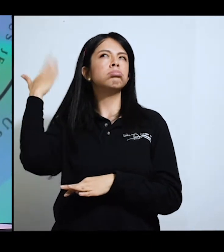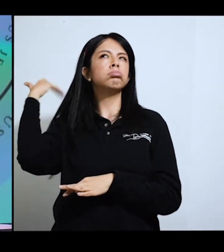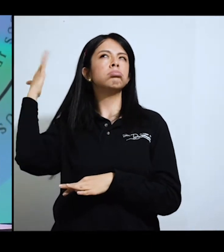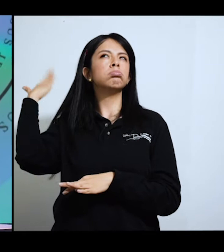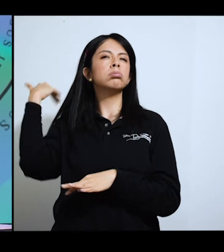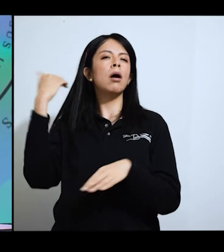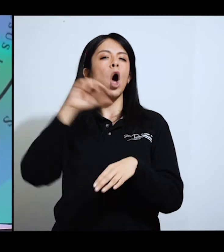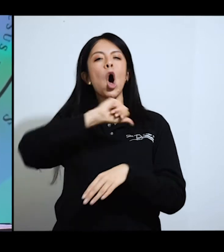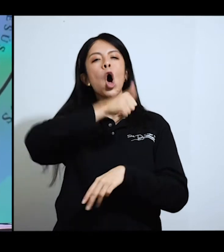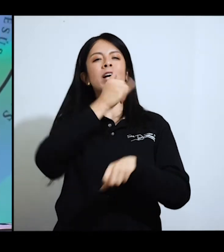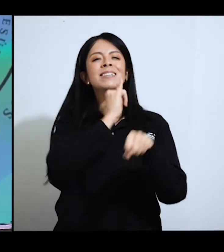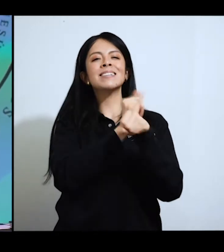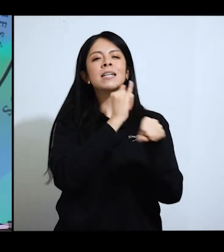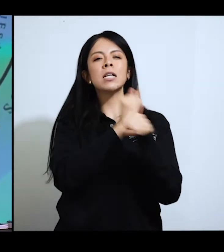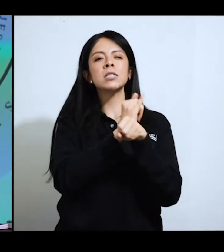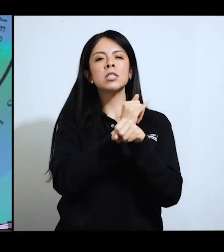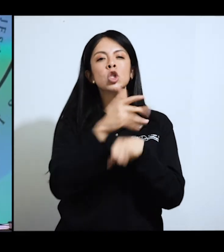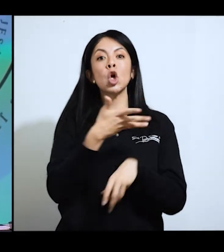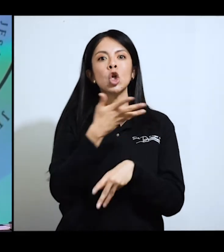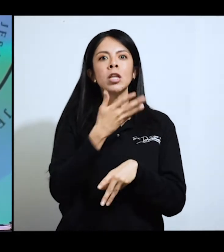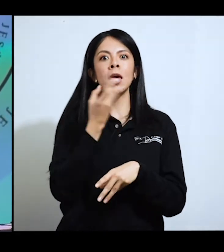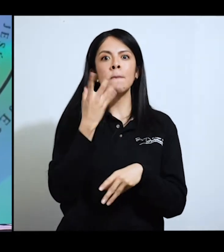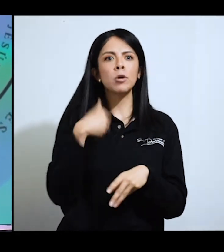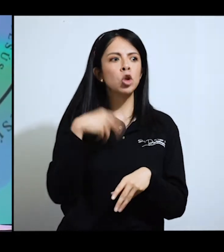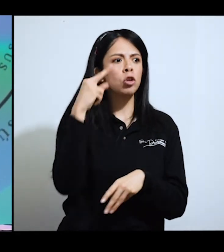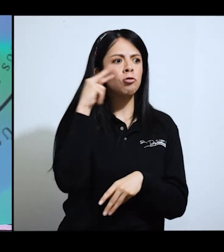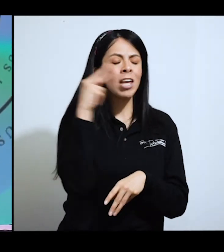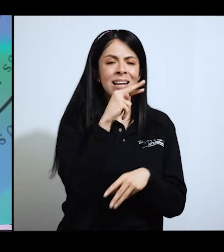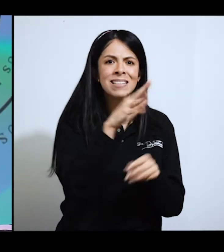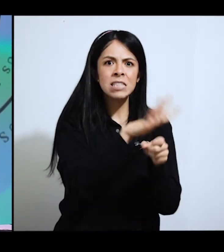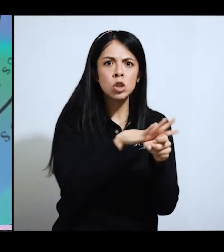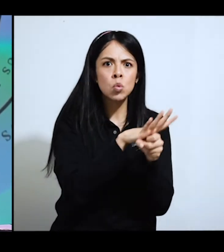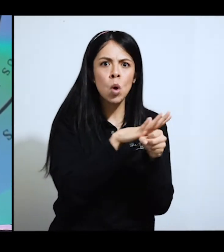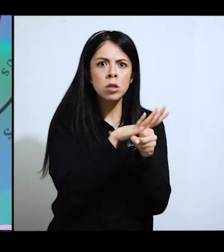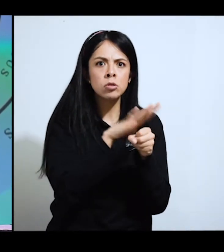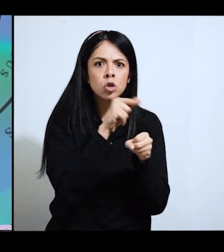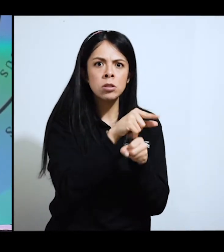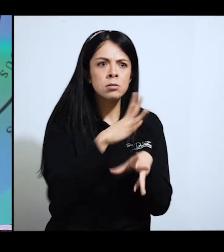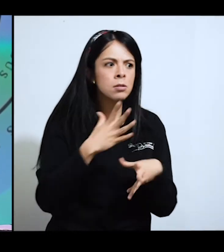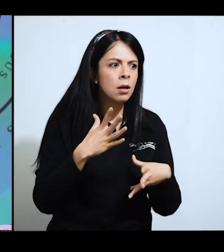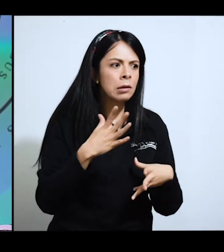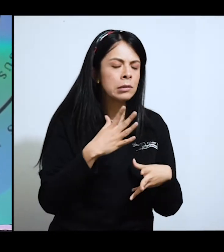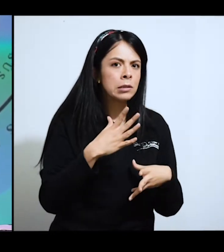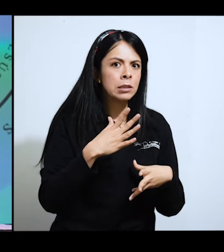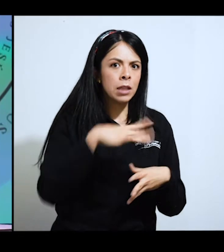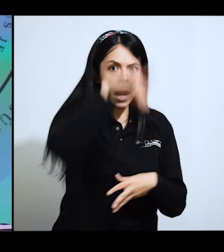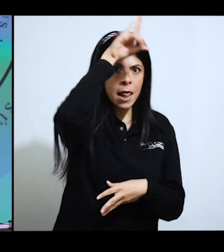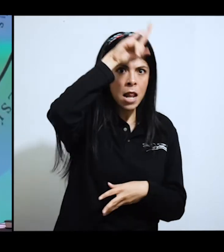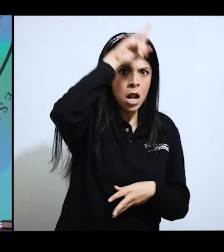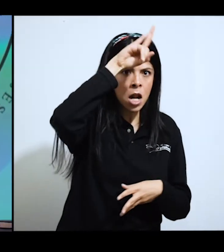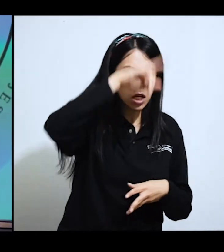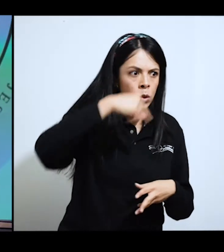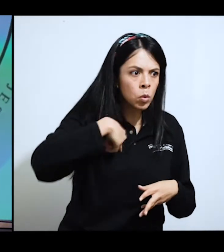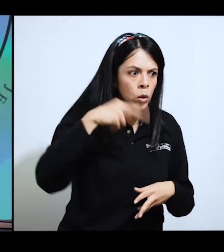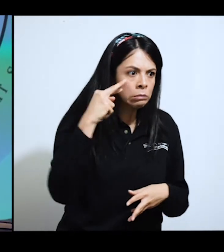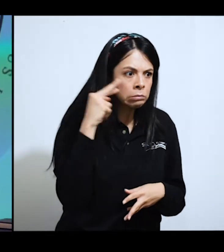de experiencias que tuvieron en ciertas iglesias en donde hubo unas